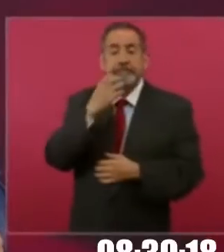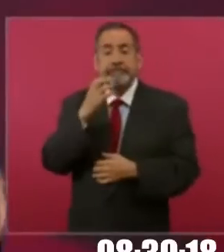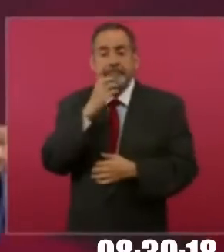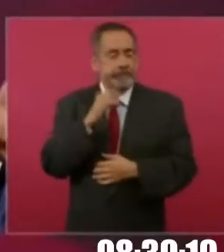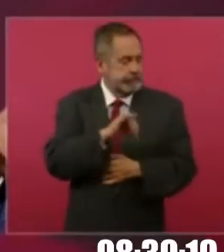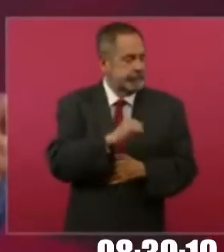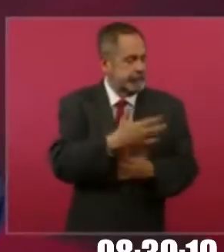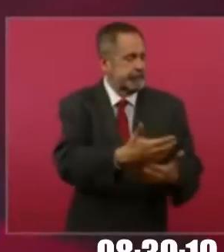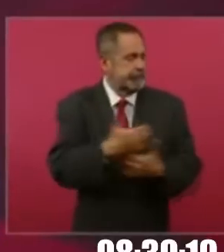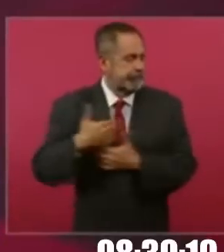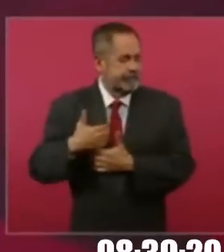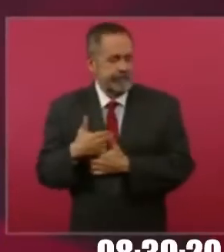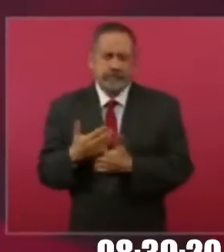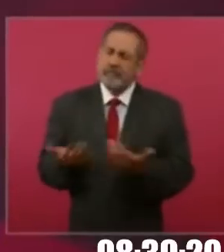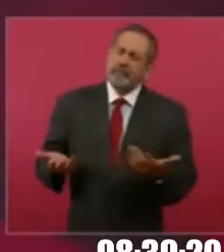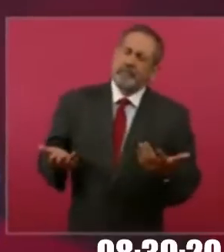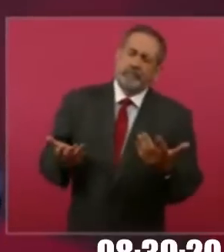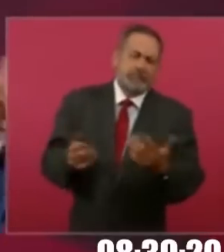y